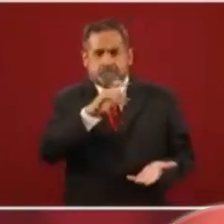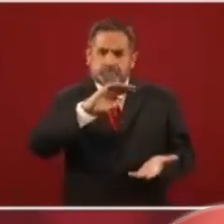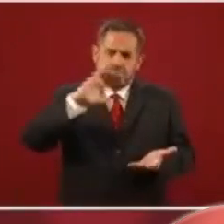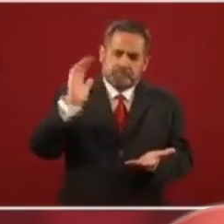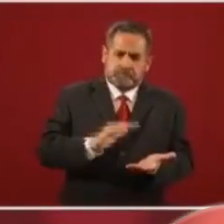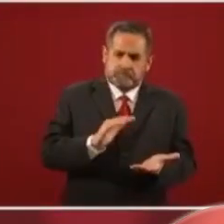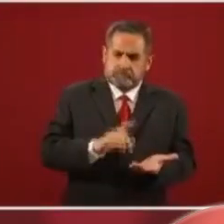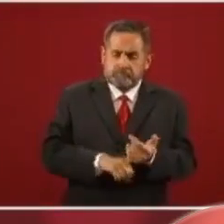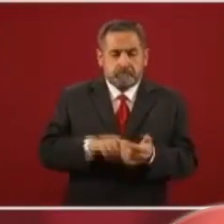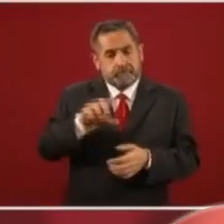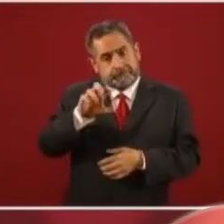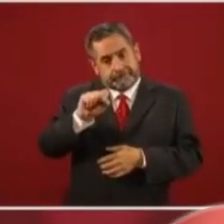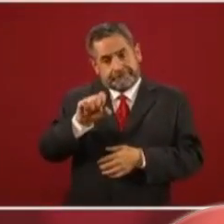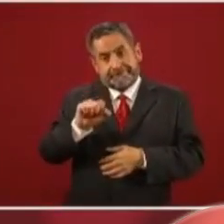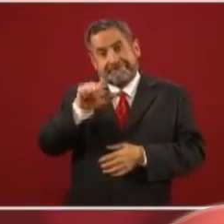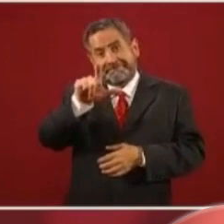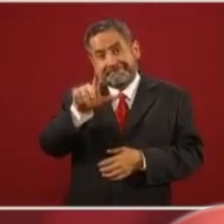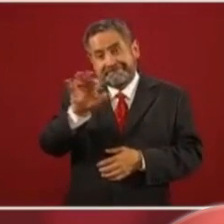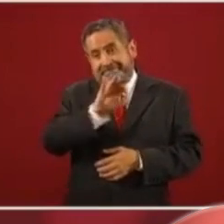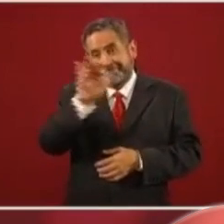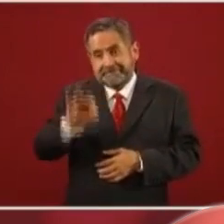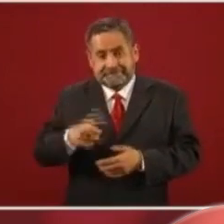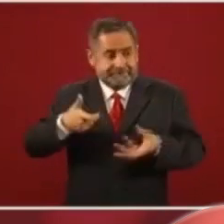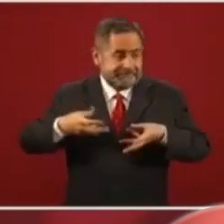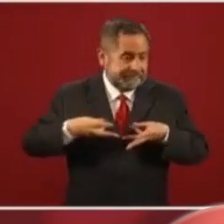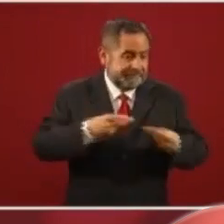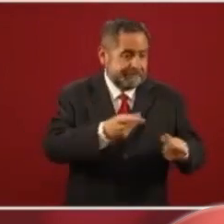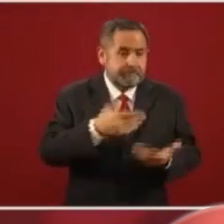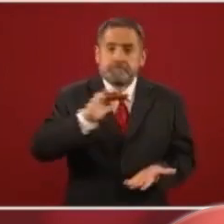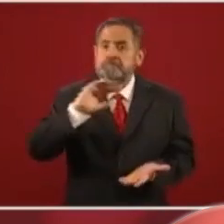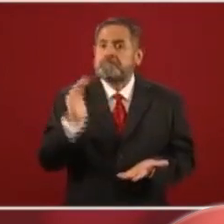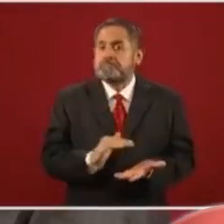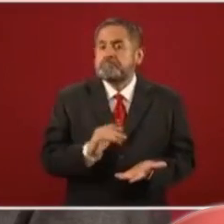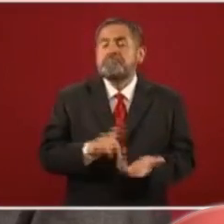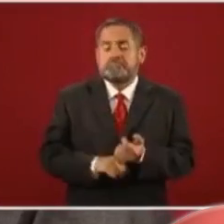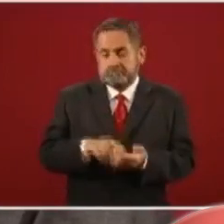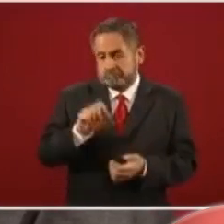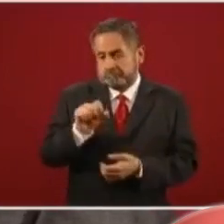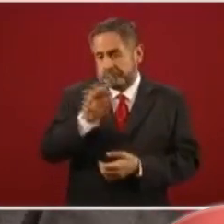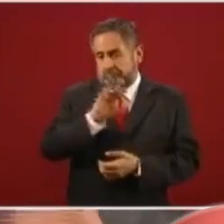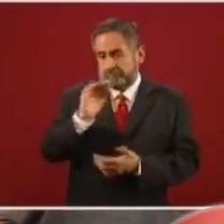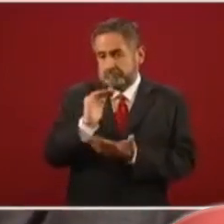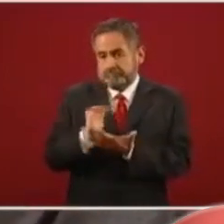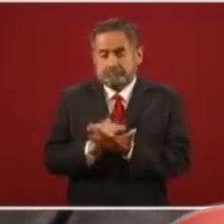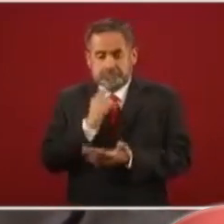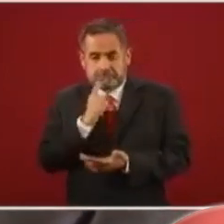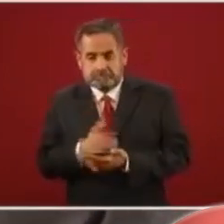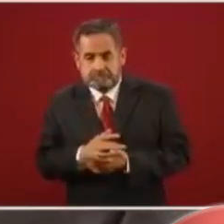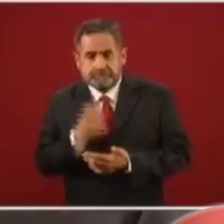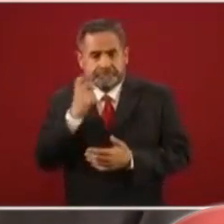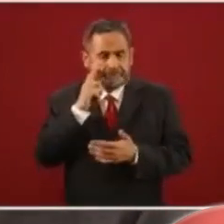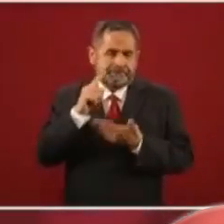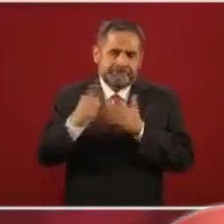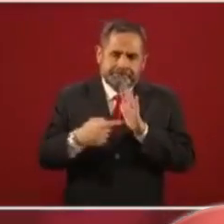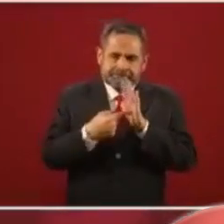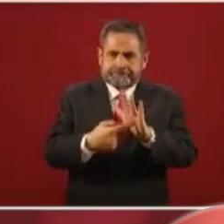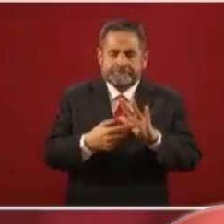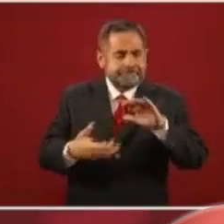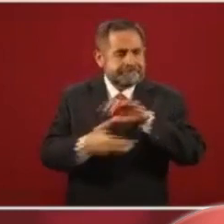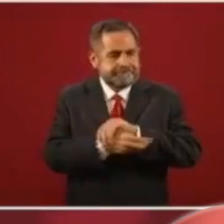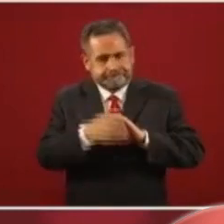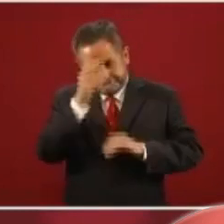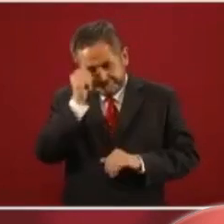de 67% del costo original de este medicamento. Entonces, esto para ilustrar con VIH. Ahora,